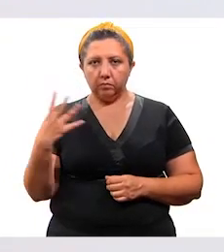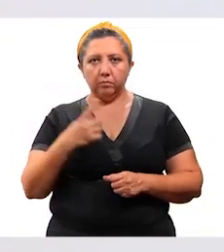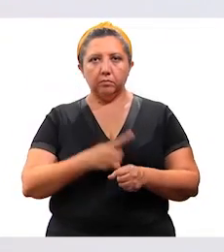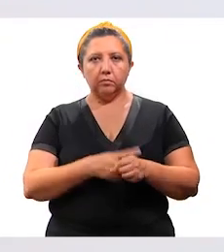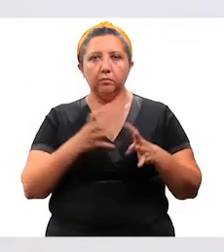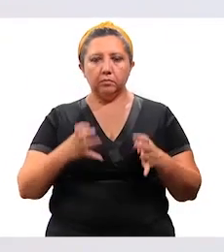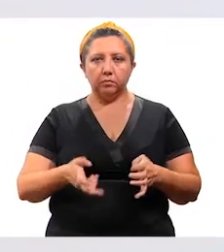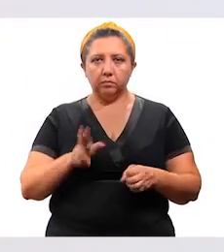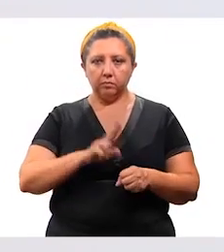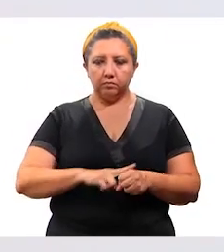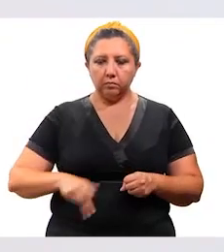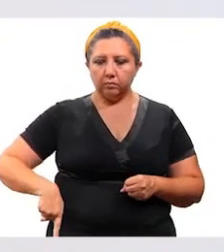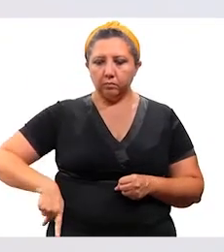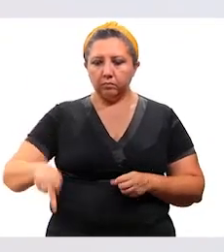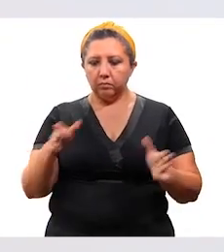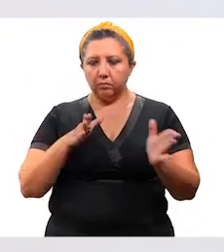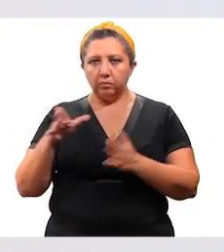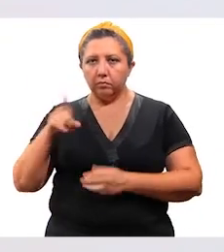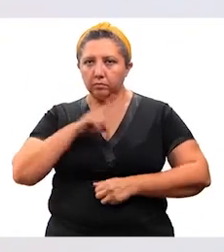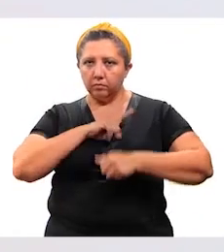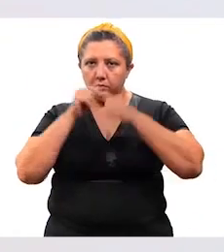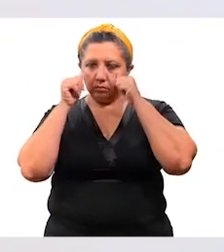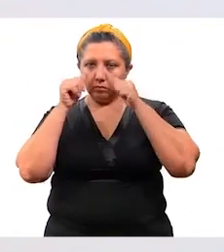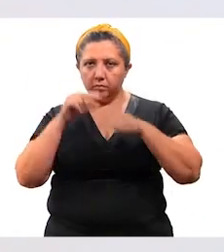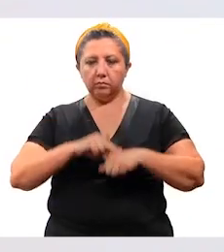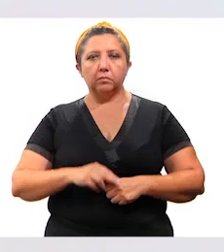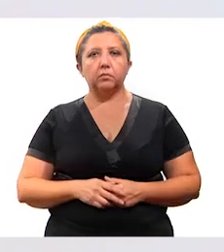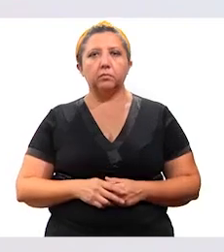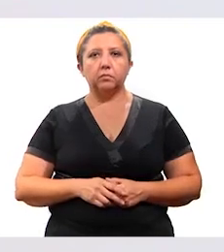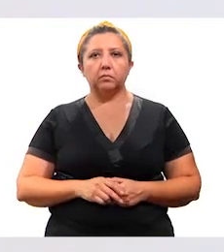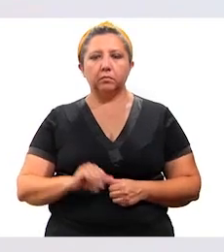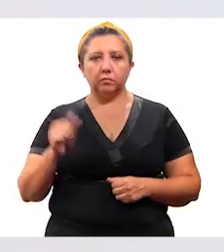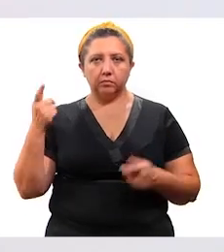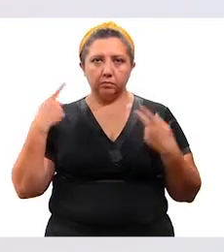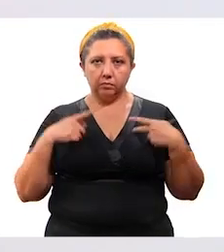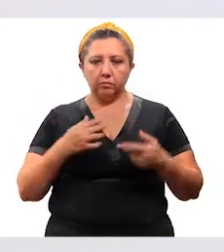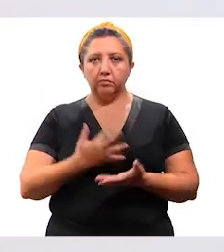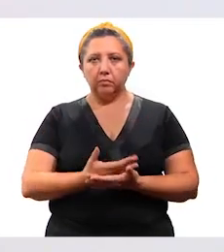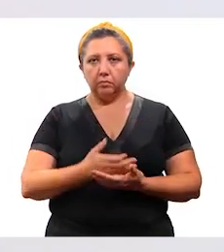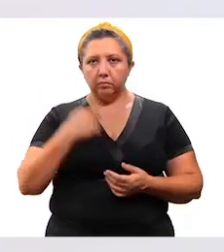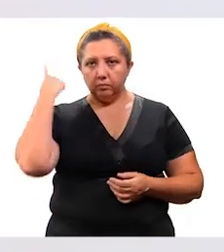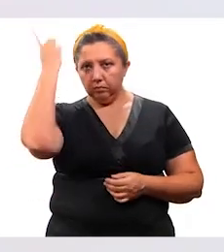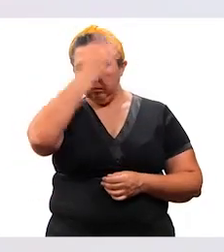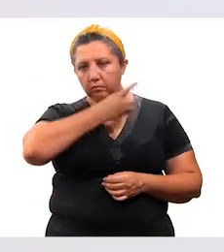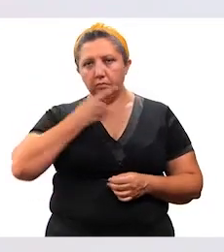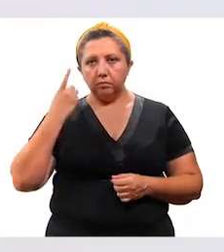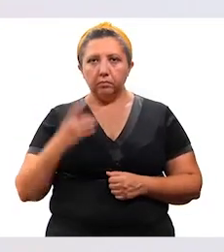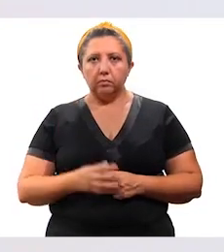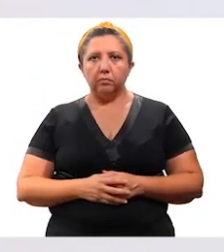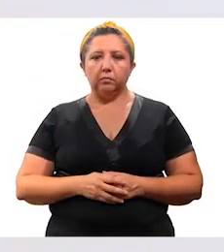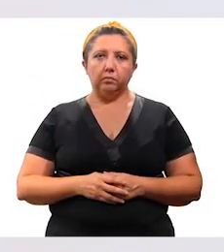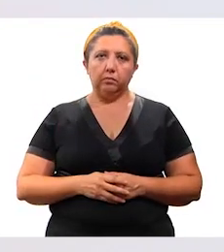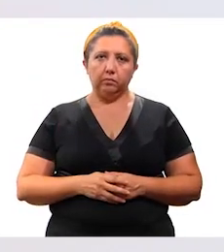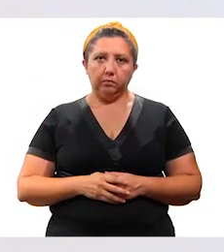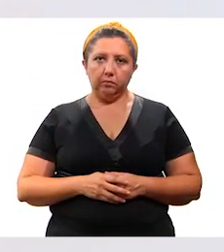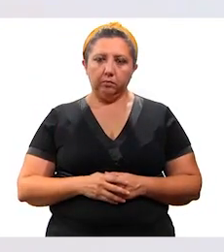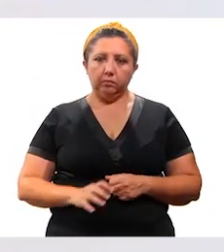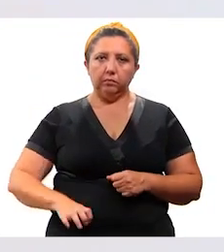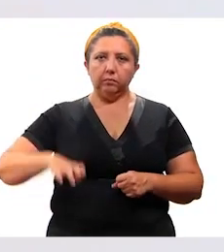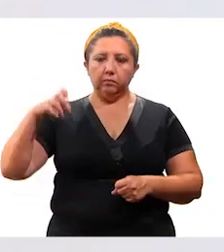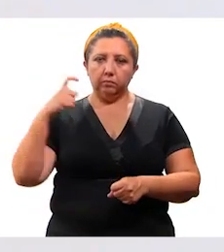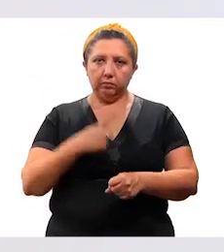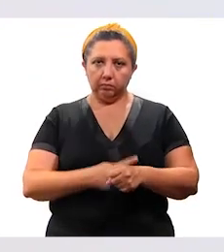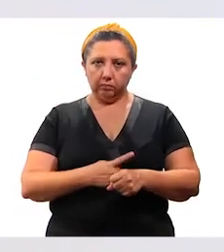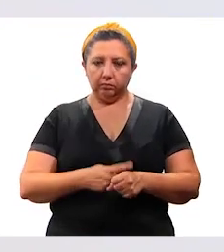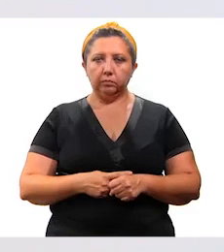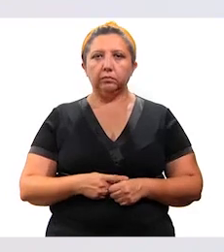casos positivos están en hospitales públicos y en aislamiento total. Hay otros pacientes a la espera de diagnóstico. El rango